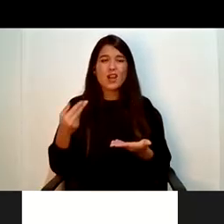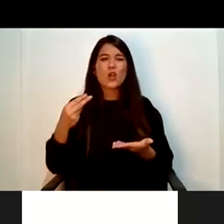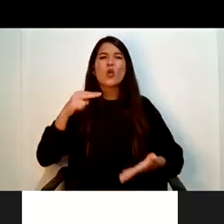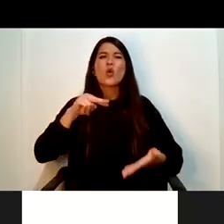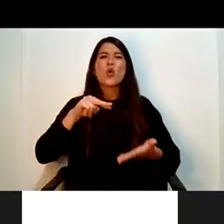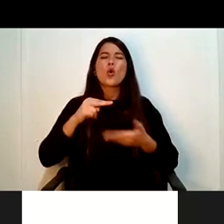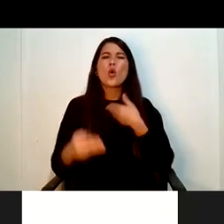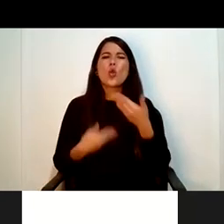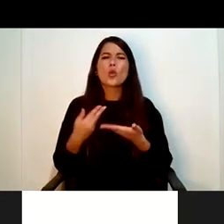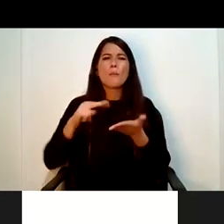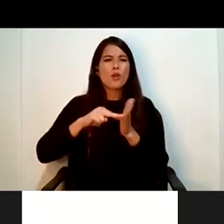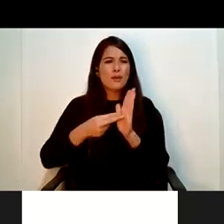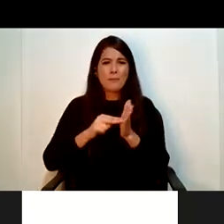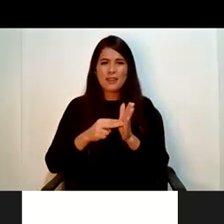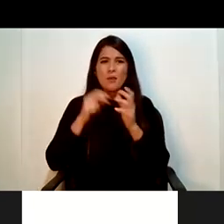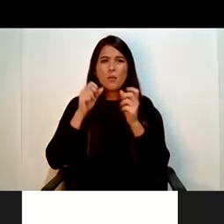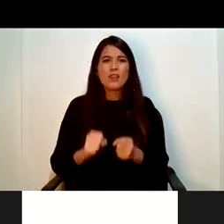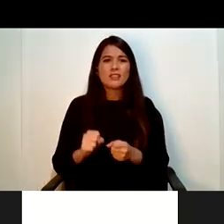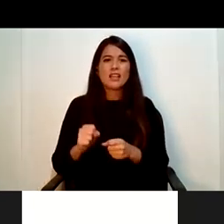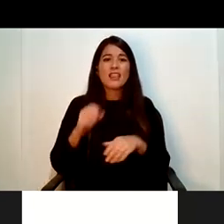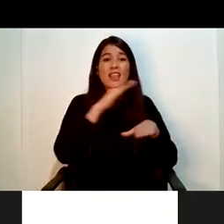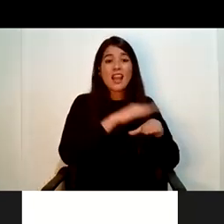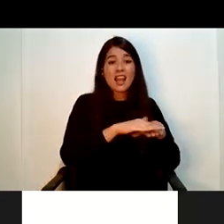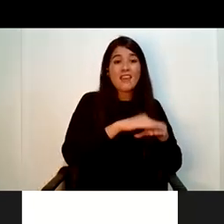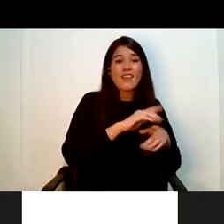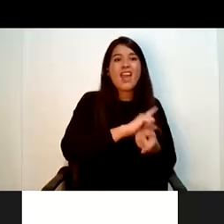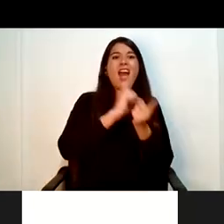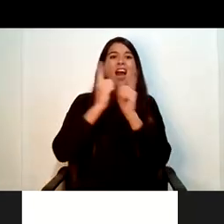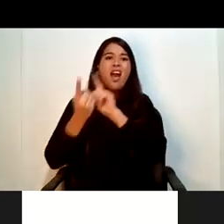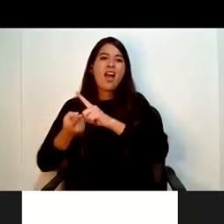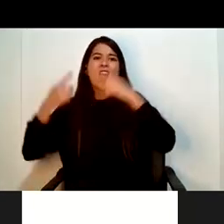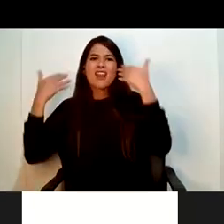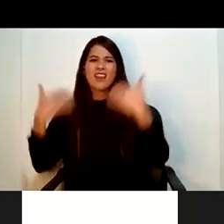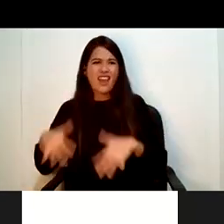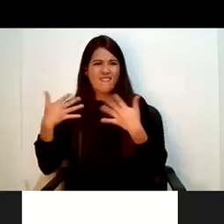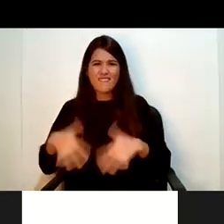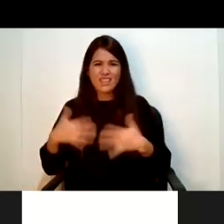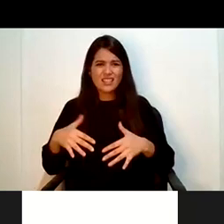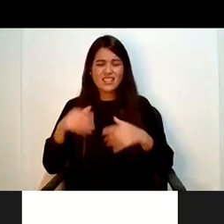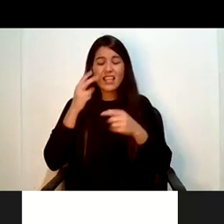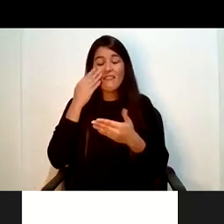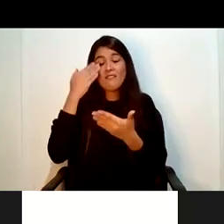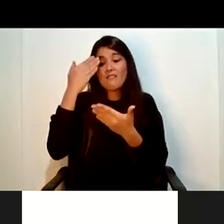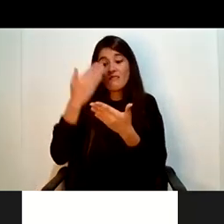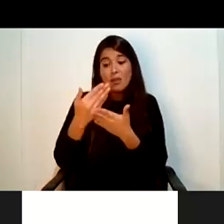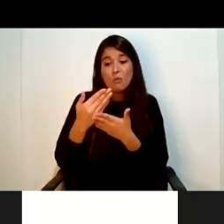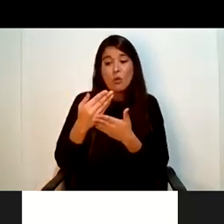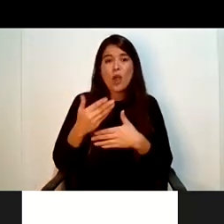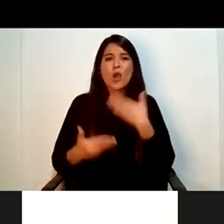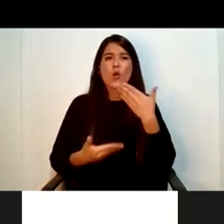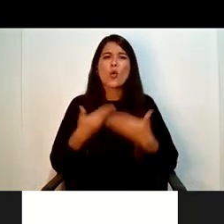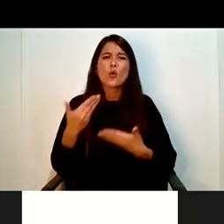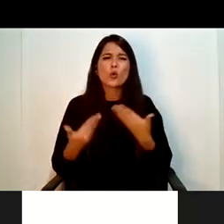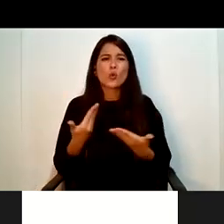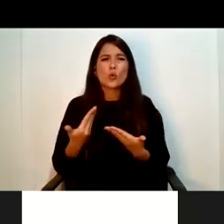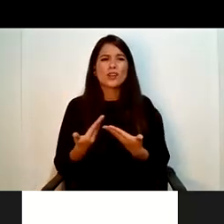problemáticas puedan pasar de leves a graves. Y podríamos vernos frente a una conducta a lo mejor